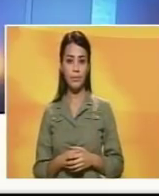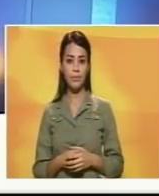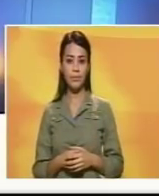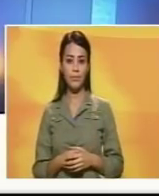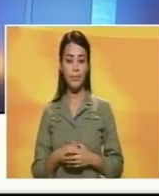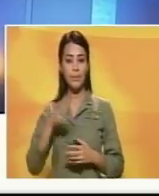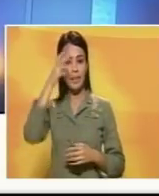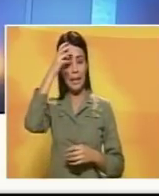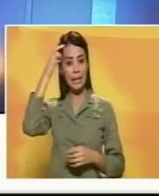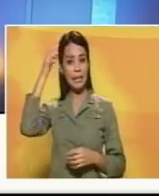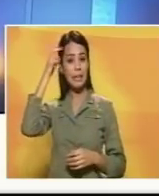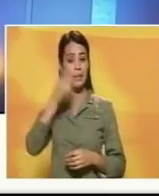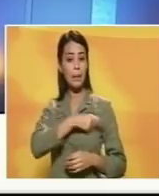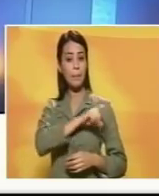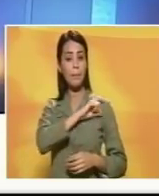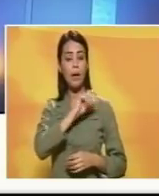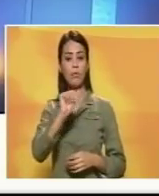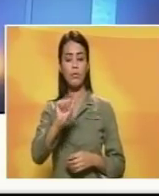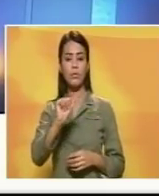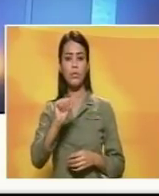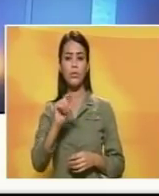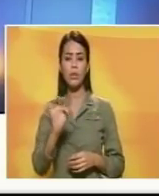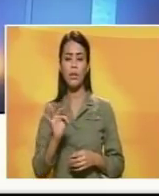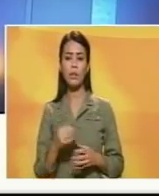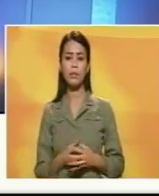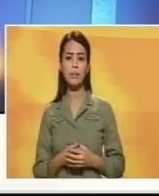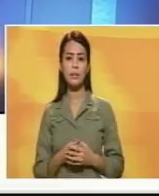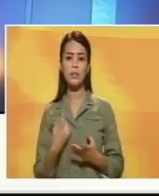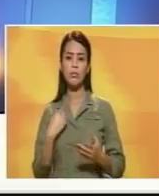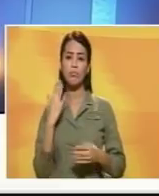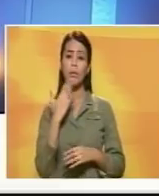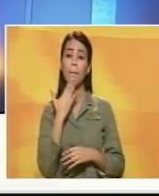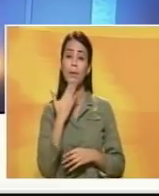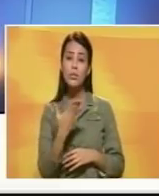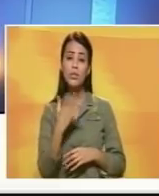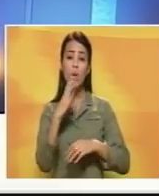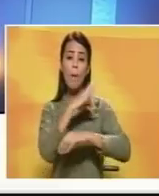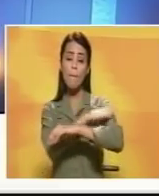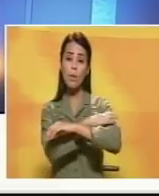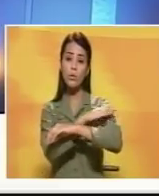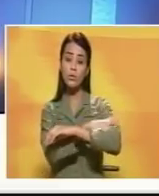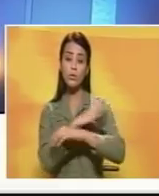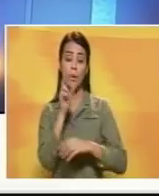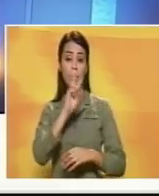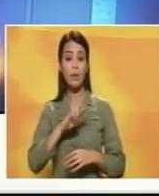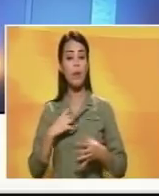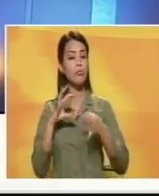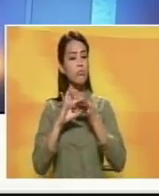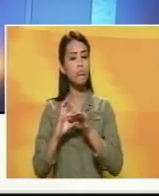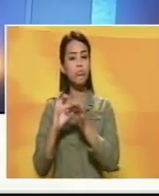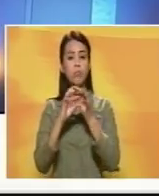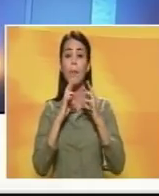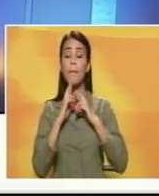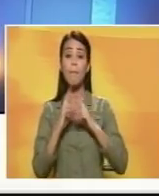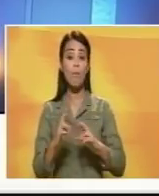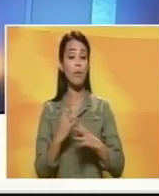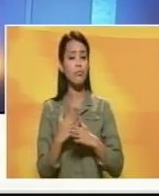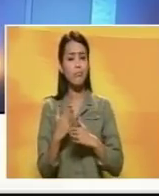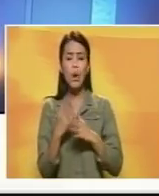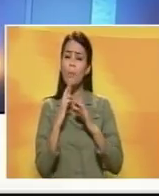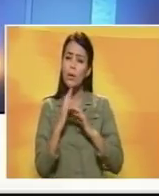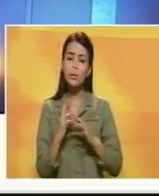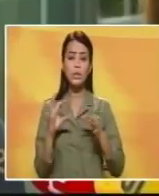El canciller de España, Alfonso Dastis, exhortó a la oposición venezolana a mantener la unidad a pesar de los resultados de las pasadas